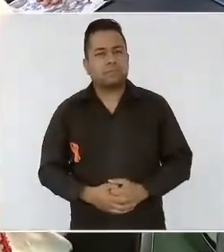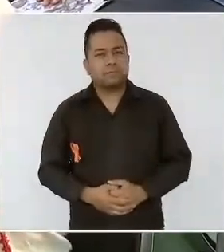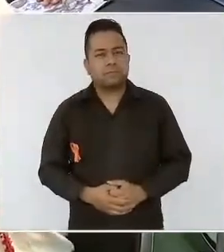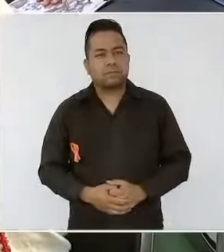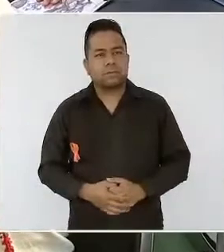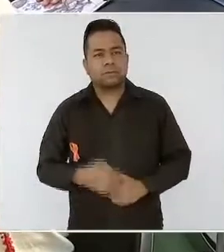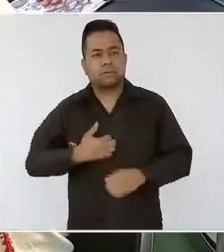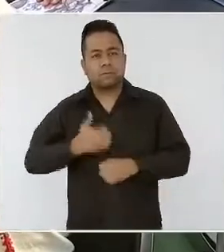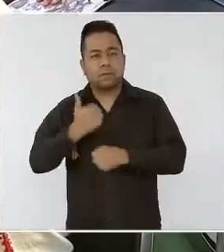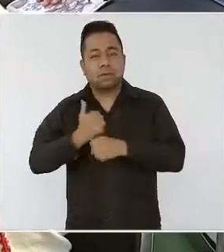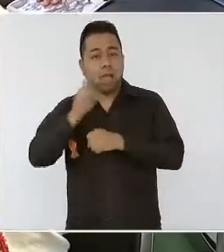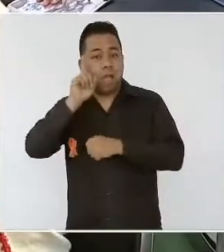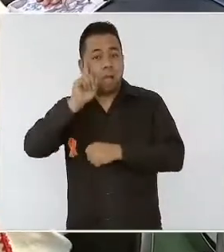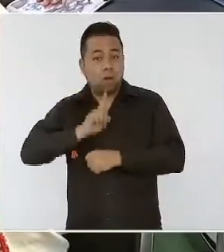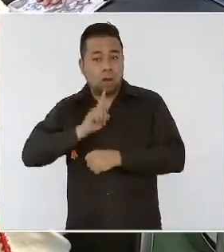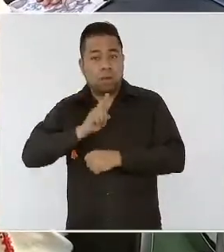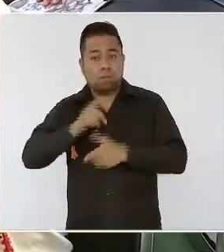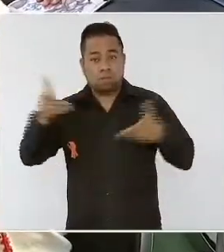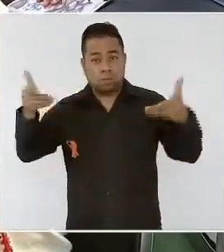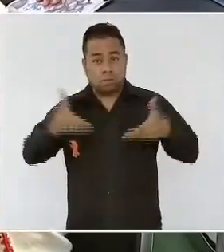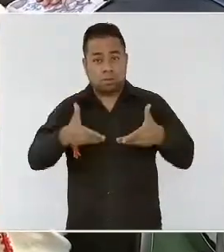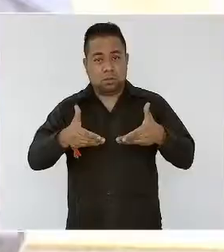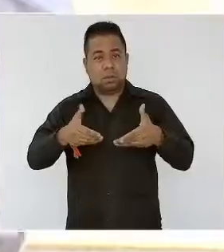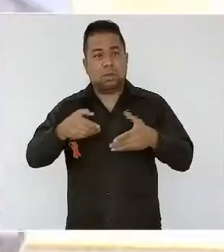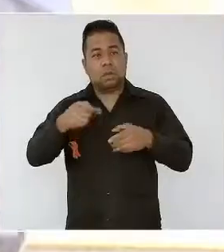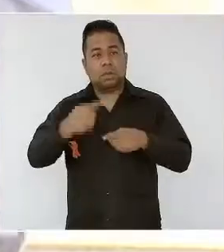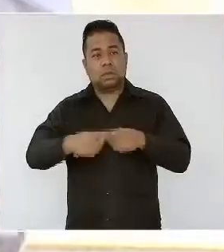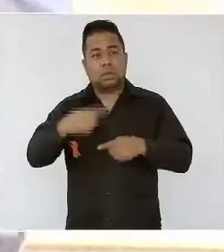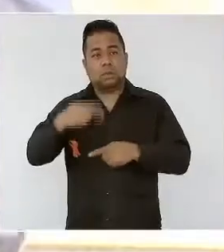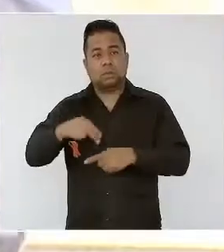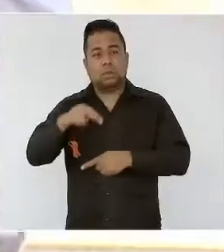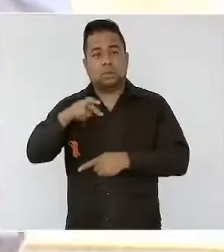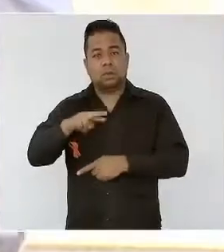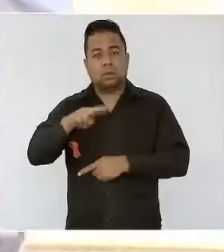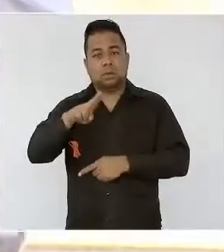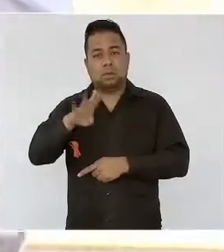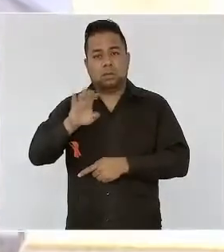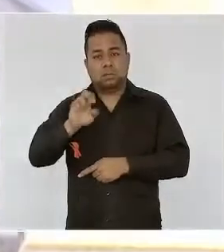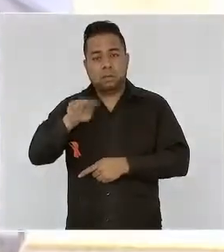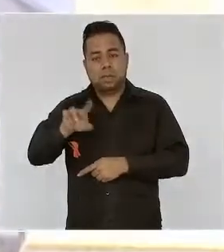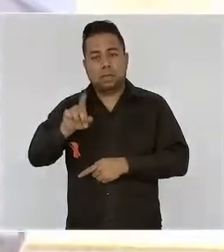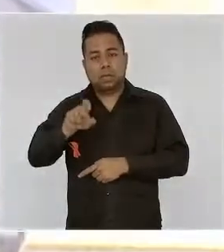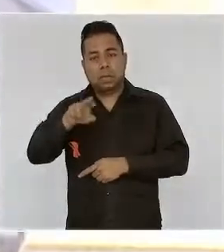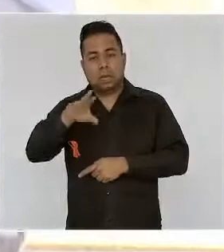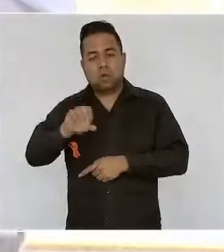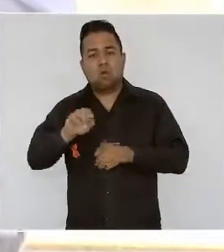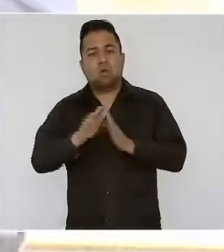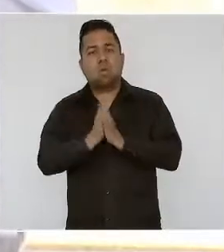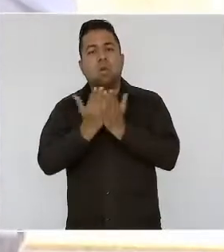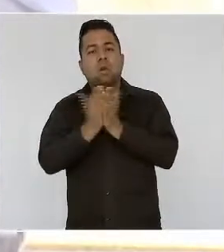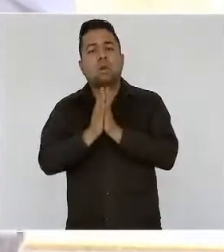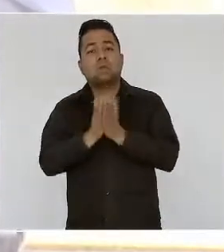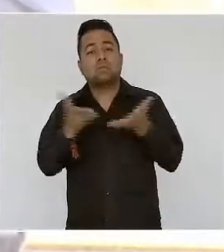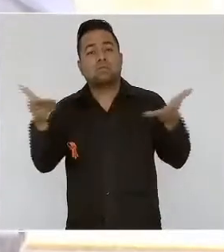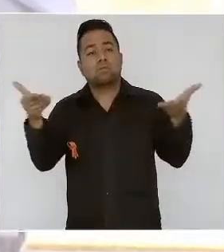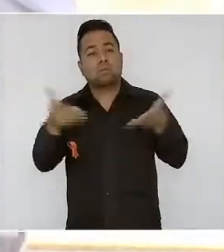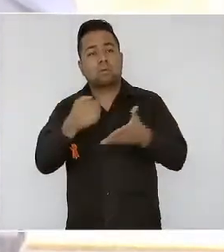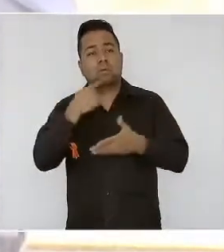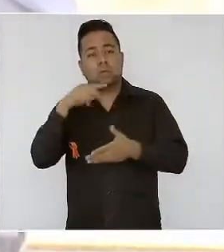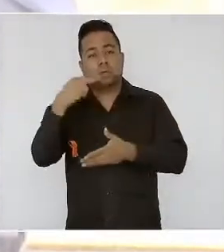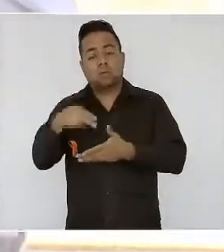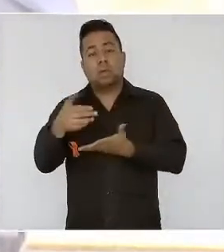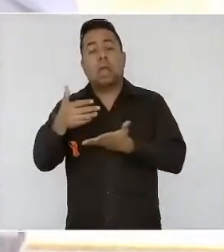Mi abuelita me presentó a Rubén Darío y me lo presentó a través de un libro que se llama